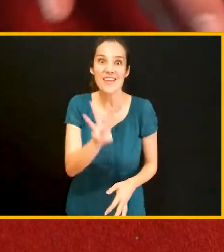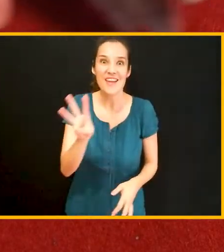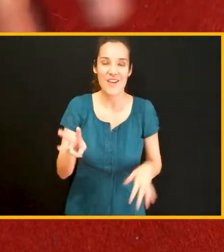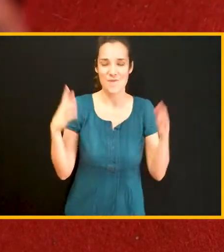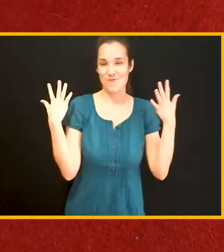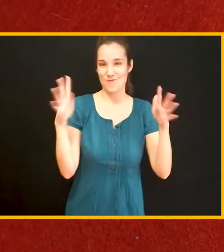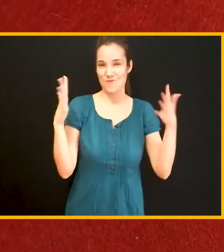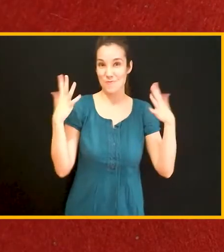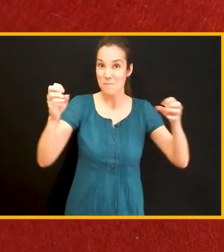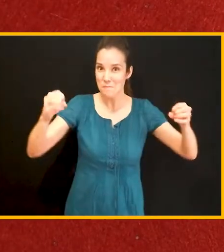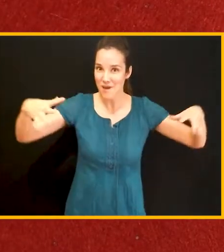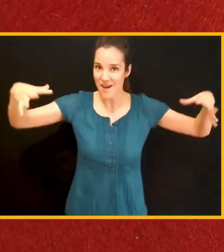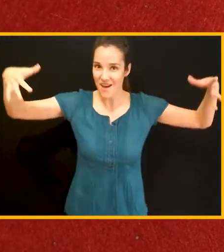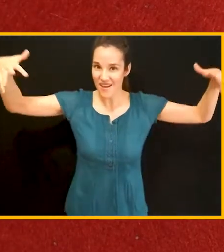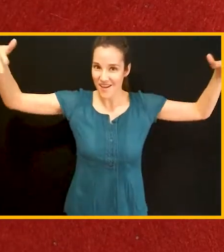¡Magia!